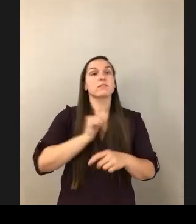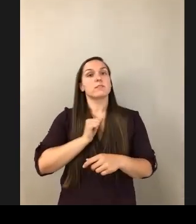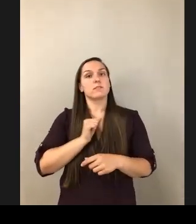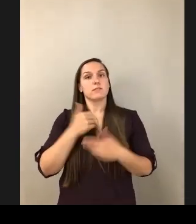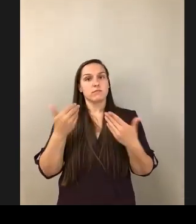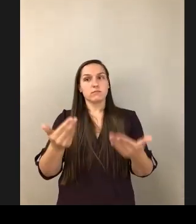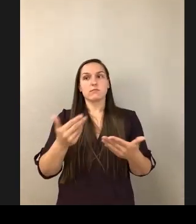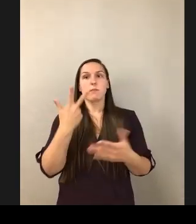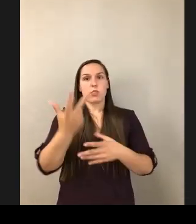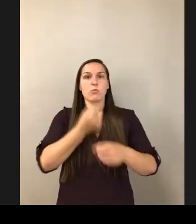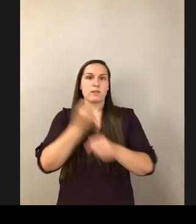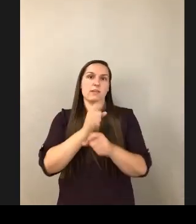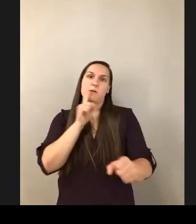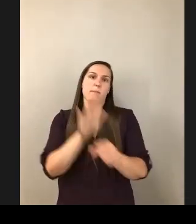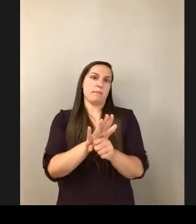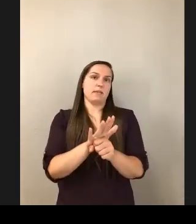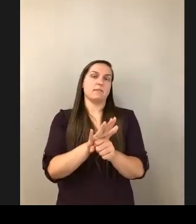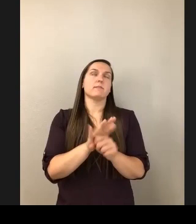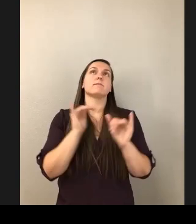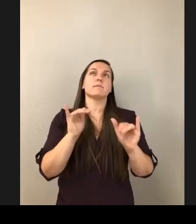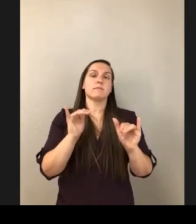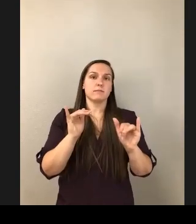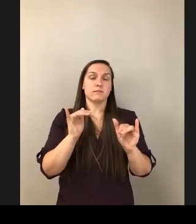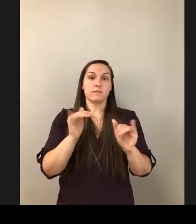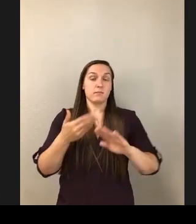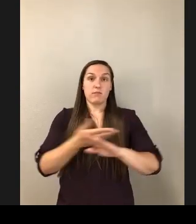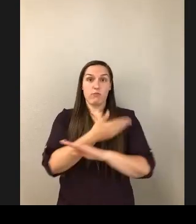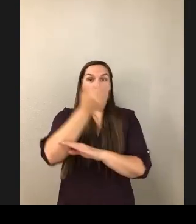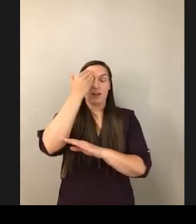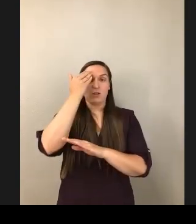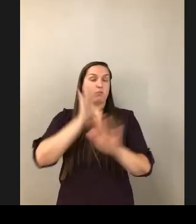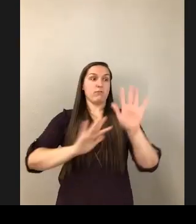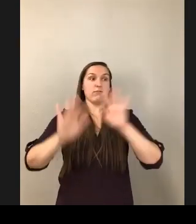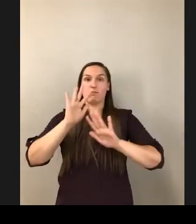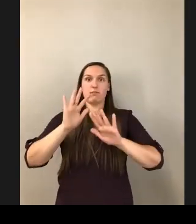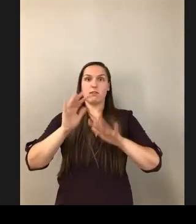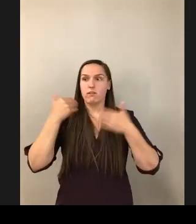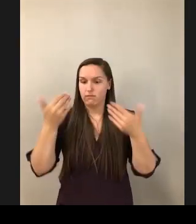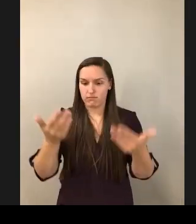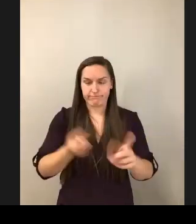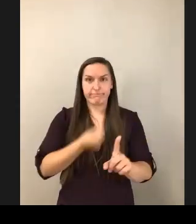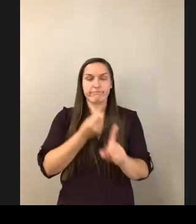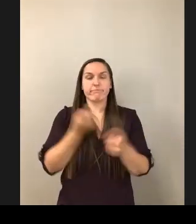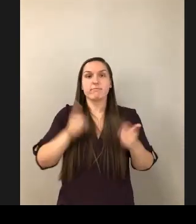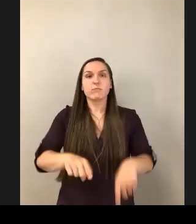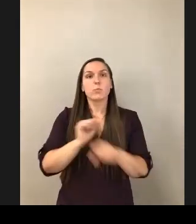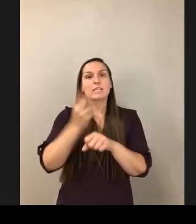en mi mente. Lo hizo un compromiso de 3 años y